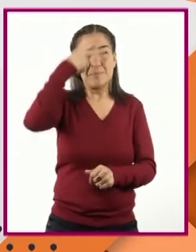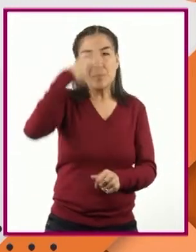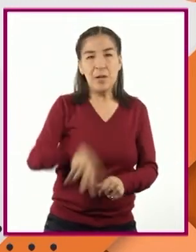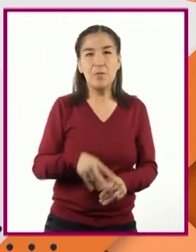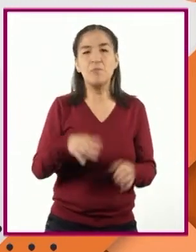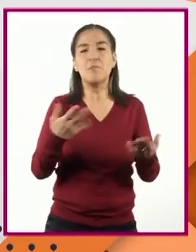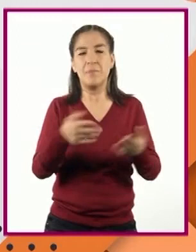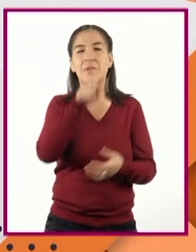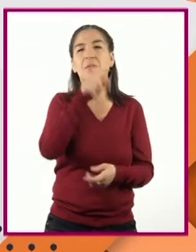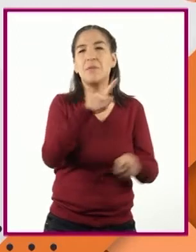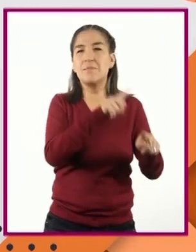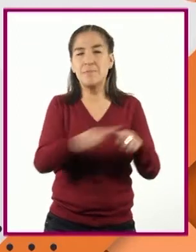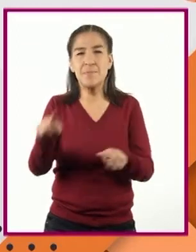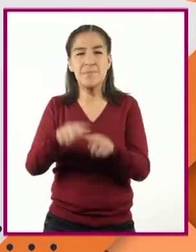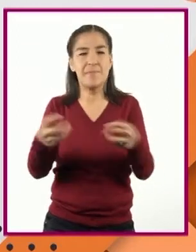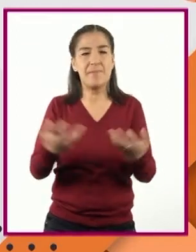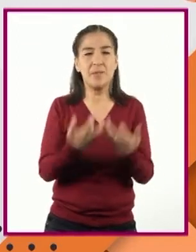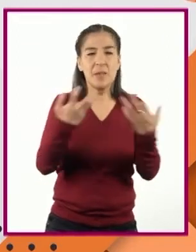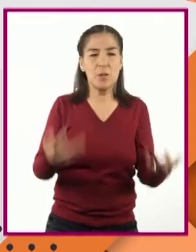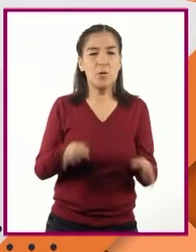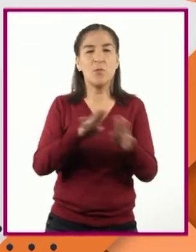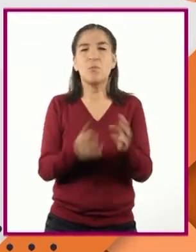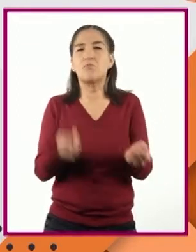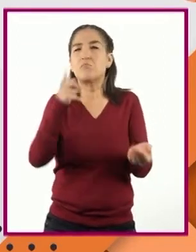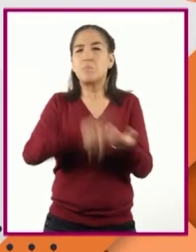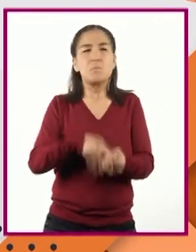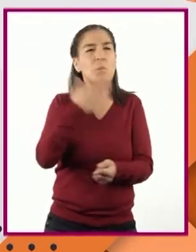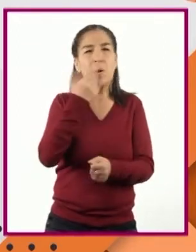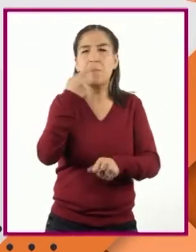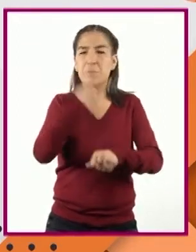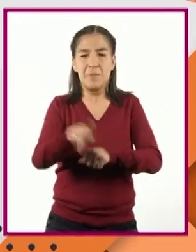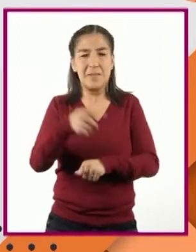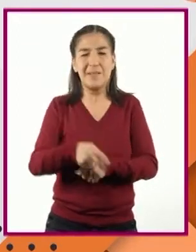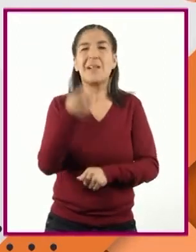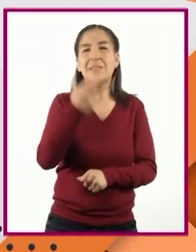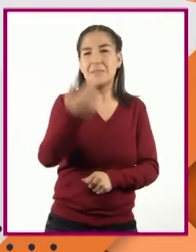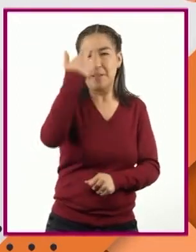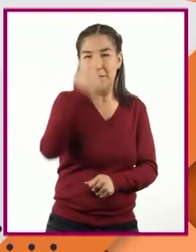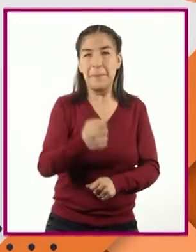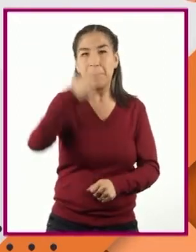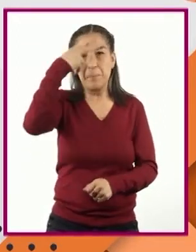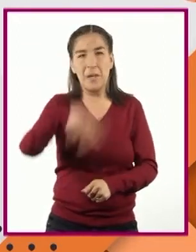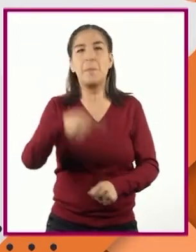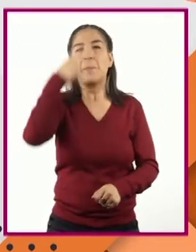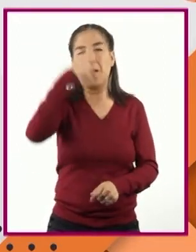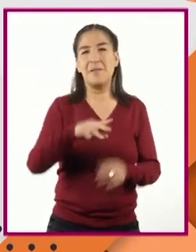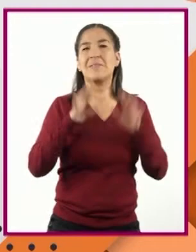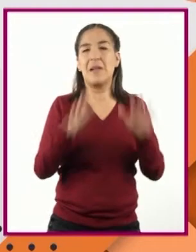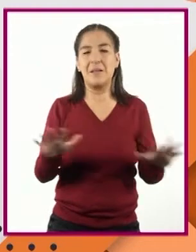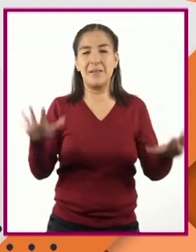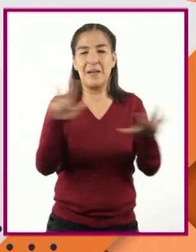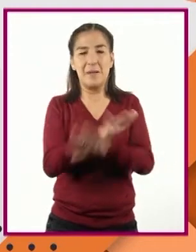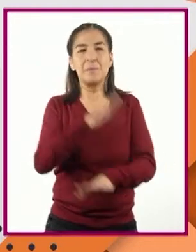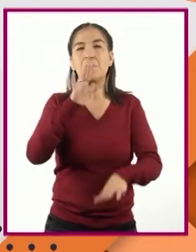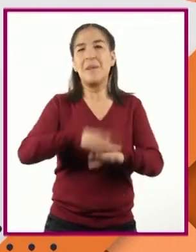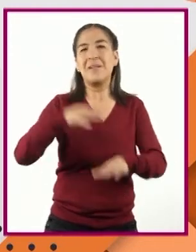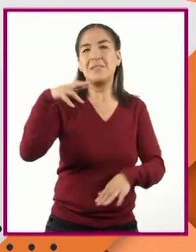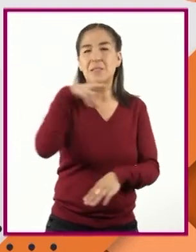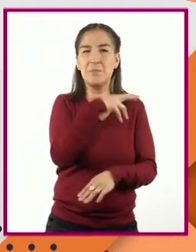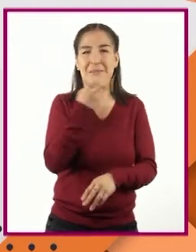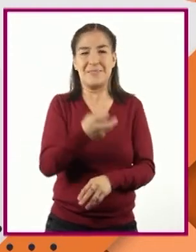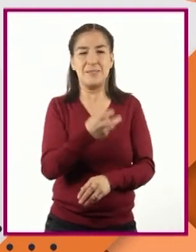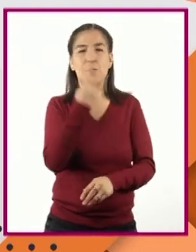o gran parte de su territorio no entrañaba peligro alguno. Fue la incapacidad de México de tomar medidas eficaces durante las